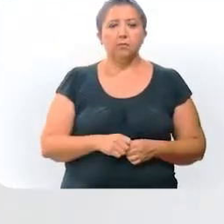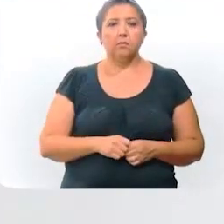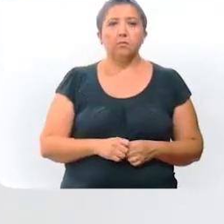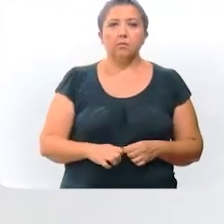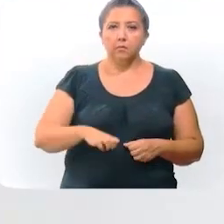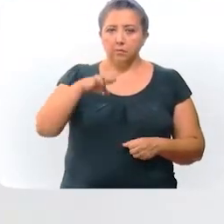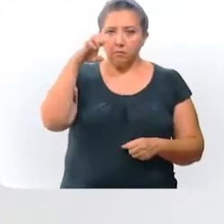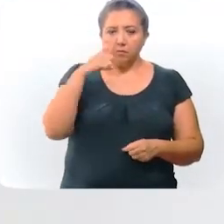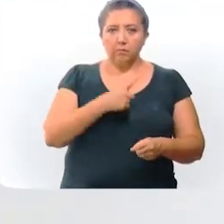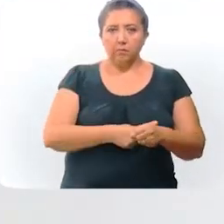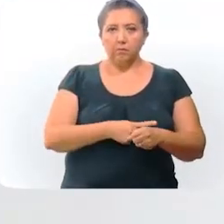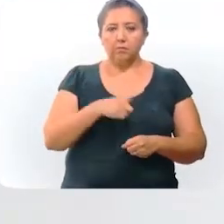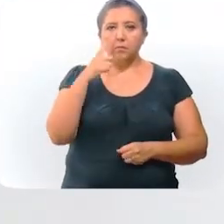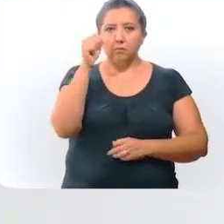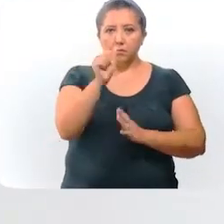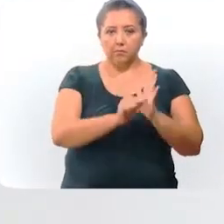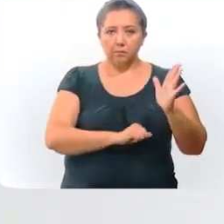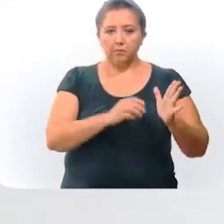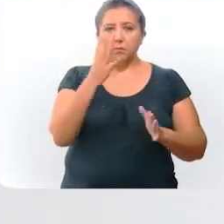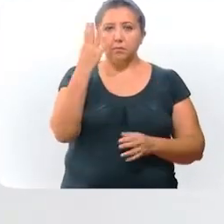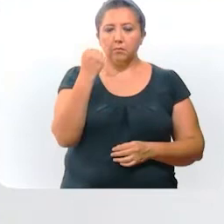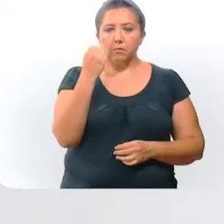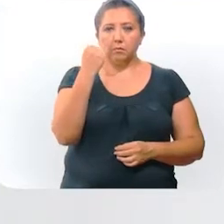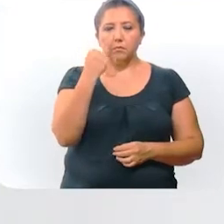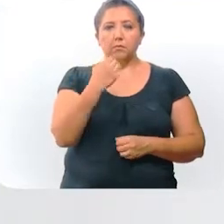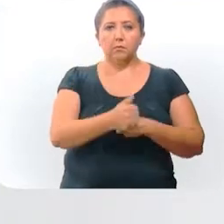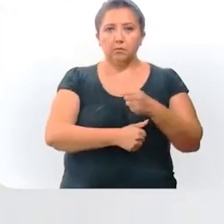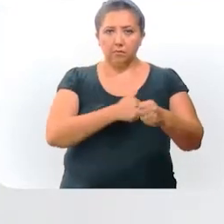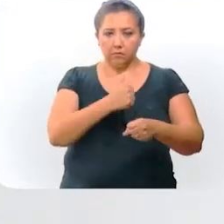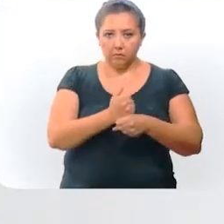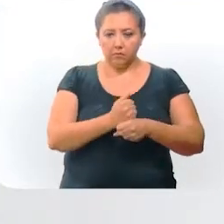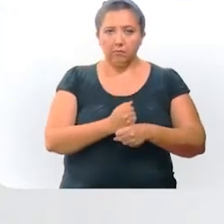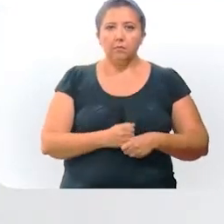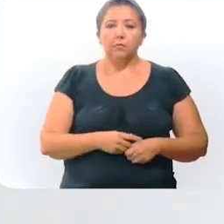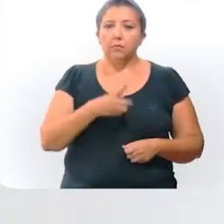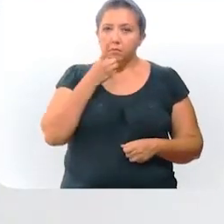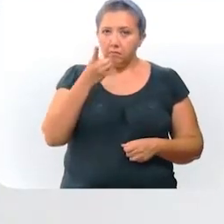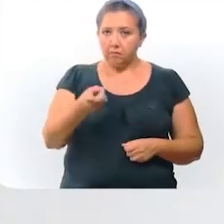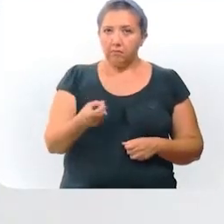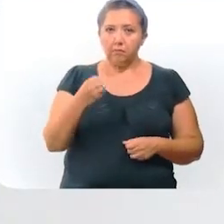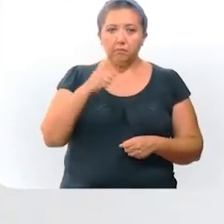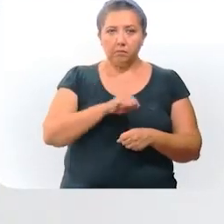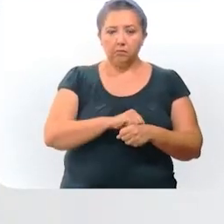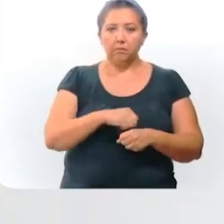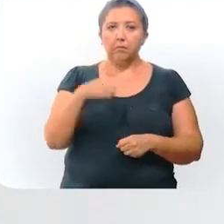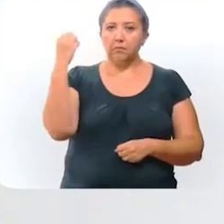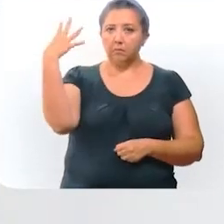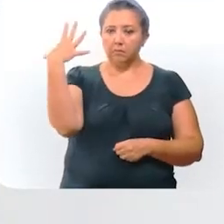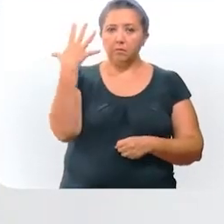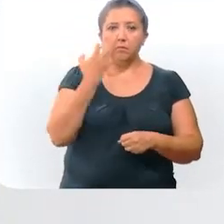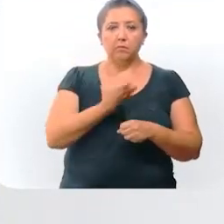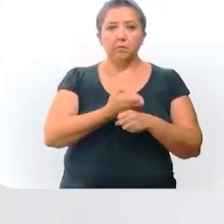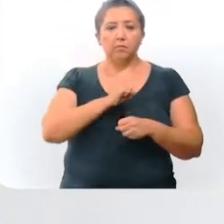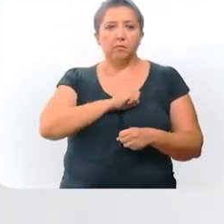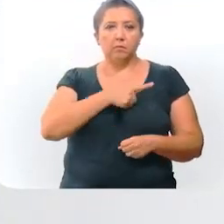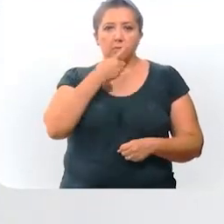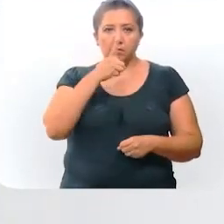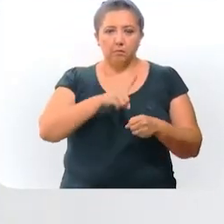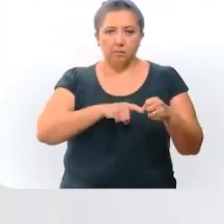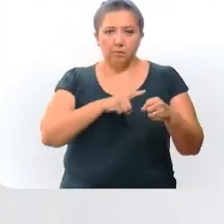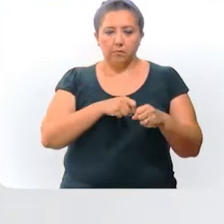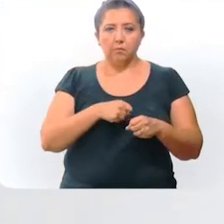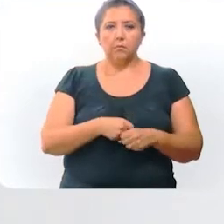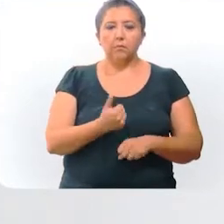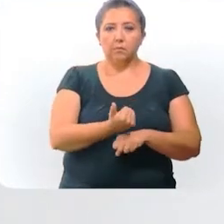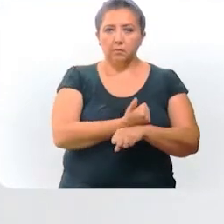diagnóstico. El rango de edad de los casos es de un mes a 99 años. Los indicadores semanales de nuestro semáforo estatal de salud